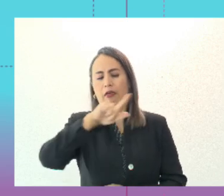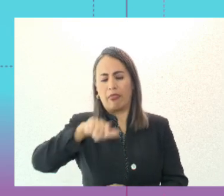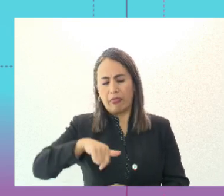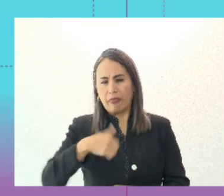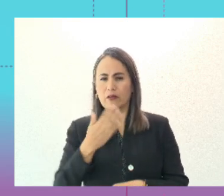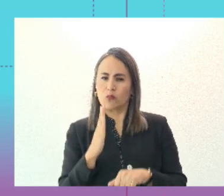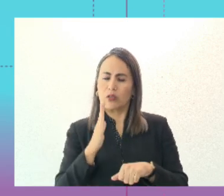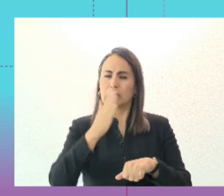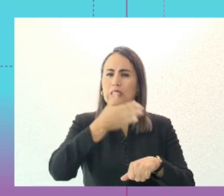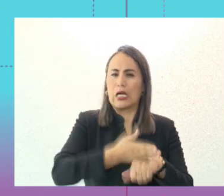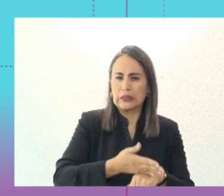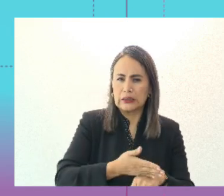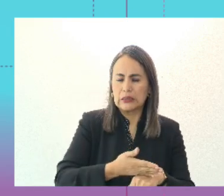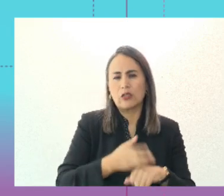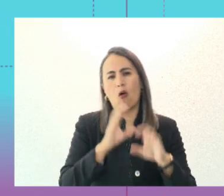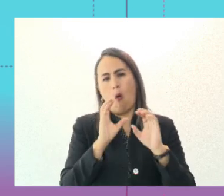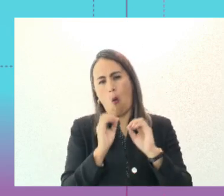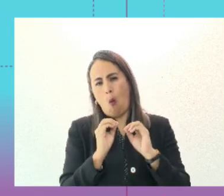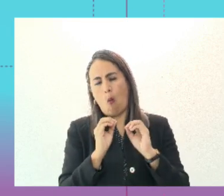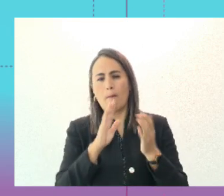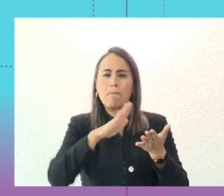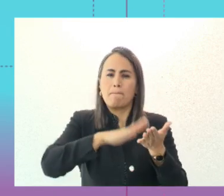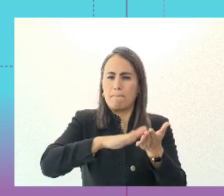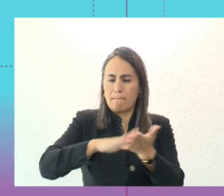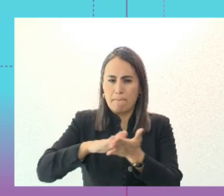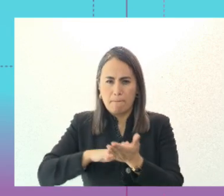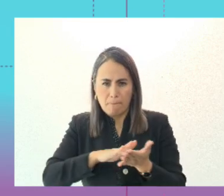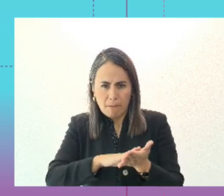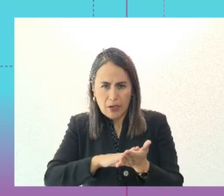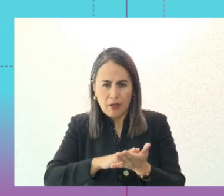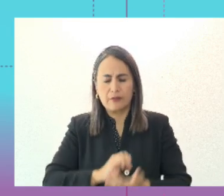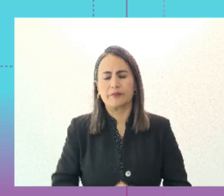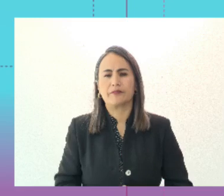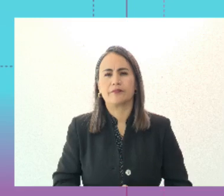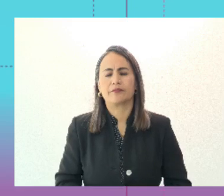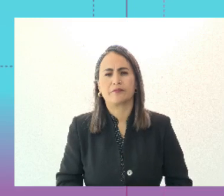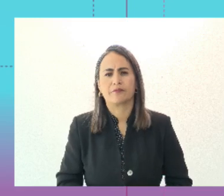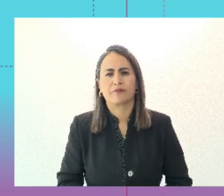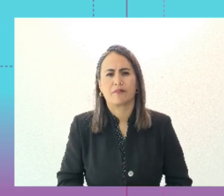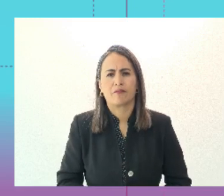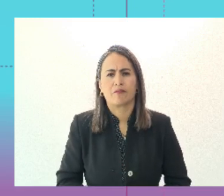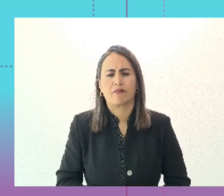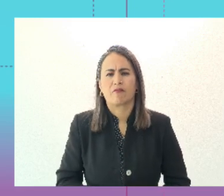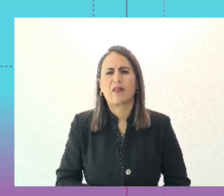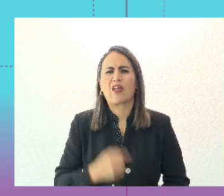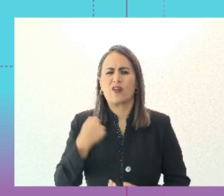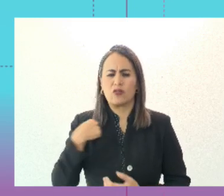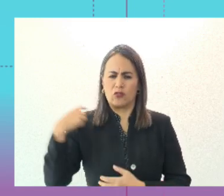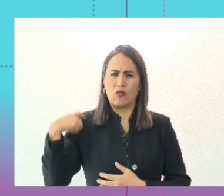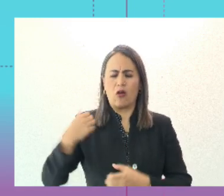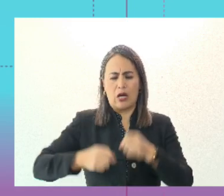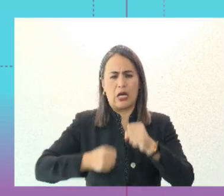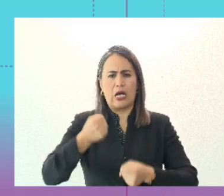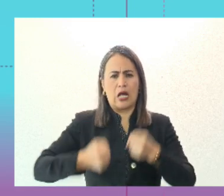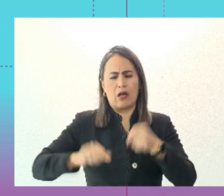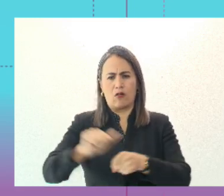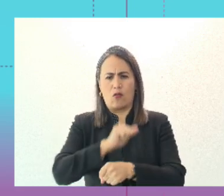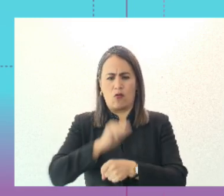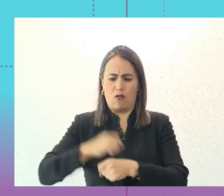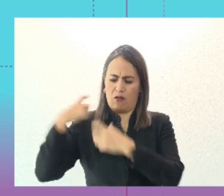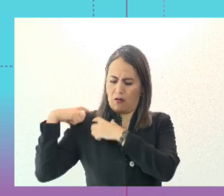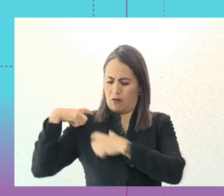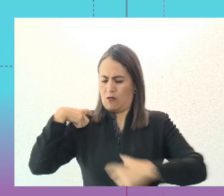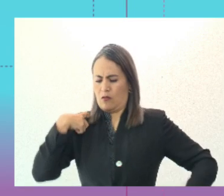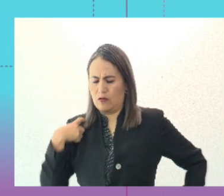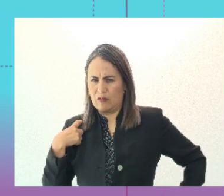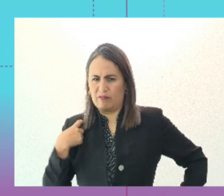también evalúa y sanciona, entonces ya no me están dando la opción si me pongo o no el cinturón de seguridad porque me van a cobrar una multa de 2,000 pesos,